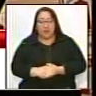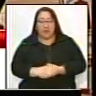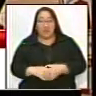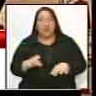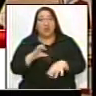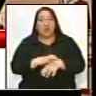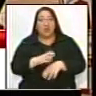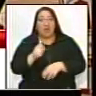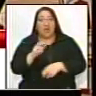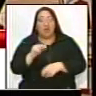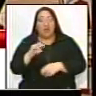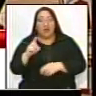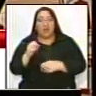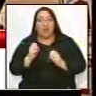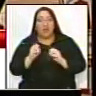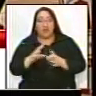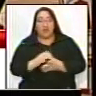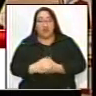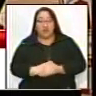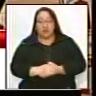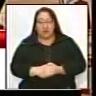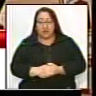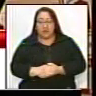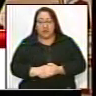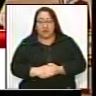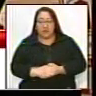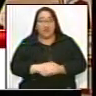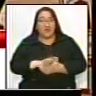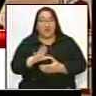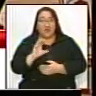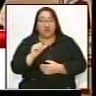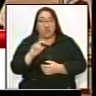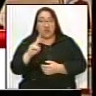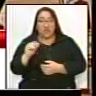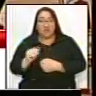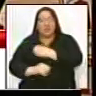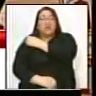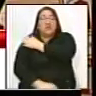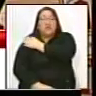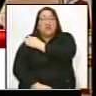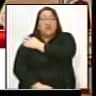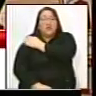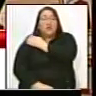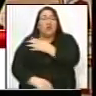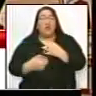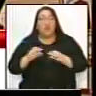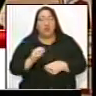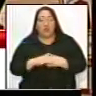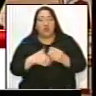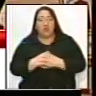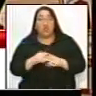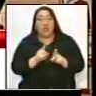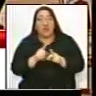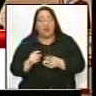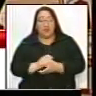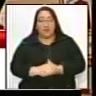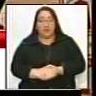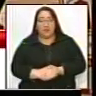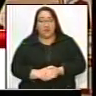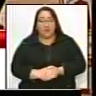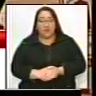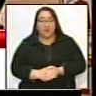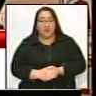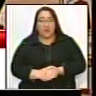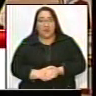Armando. Dejó sin la subasta pública, sin dejar sin efecto la subasta pública, y también el